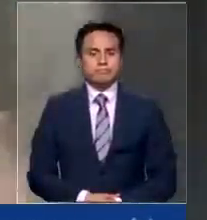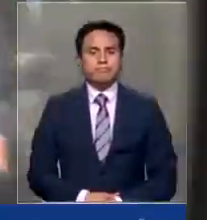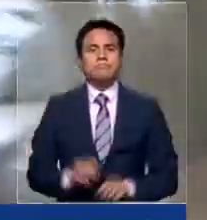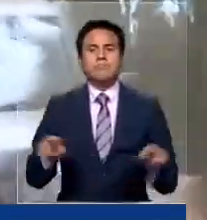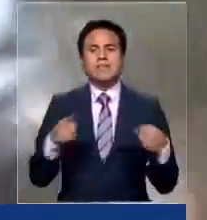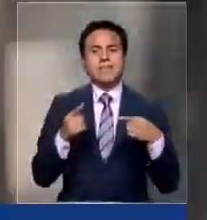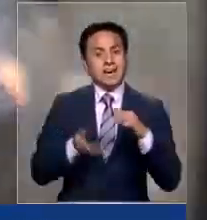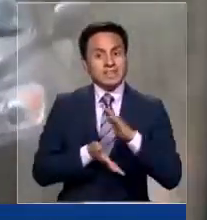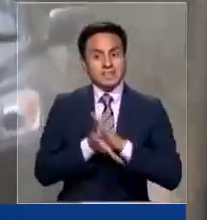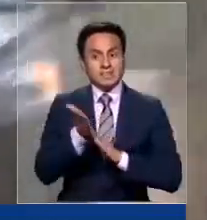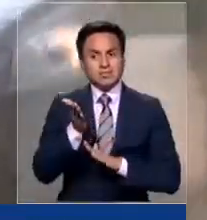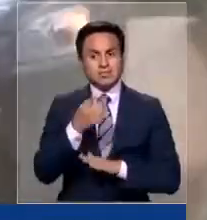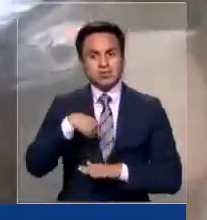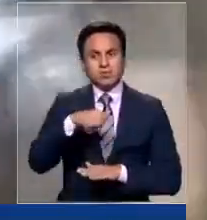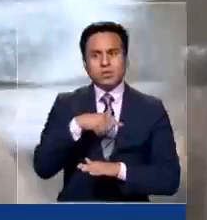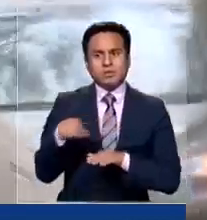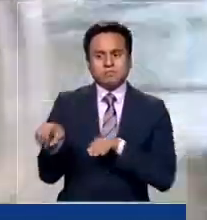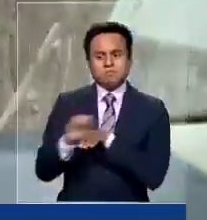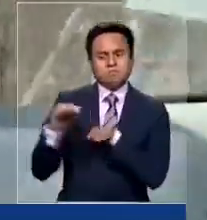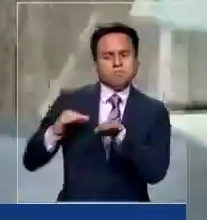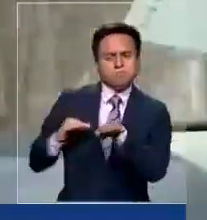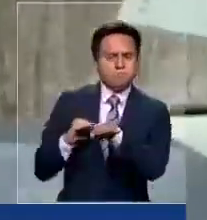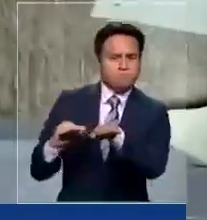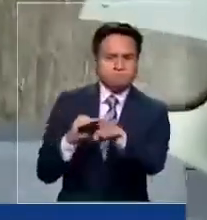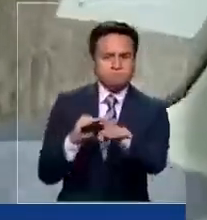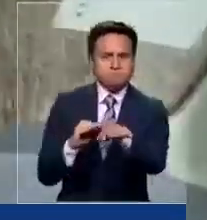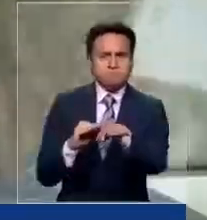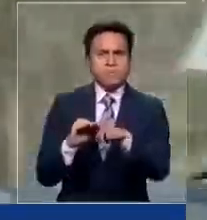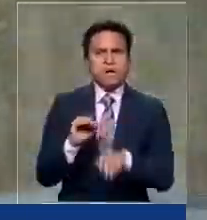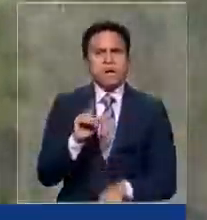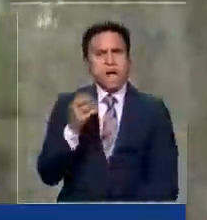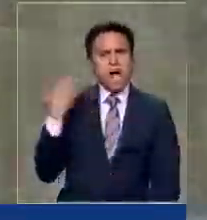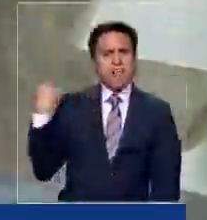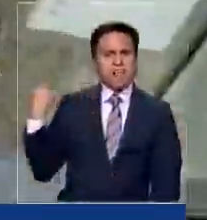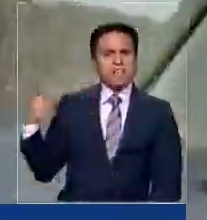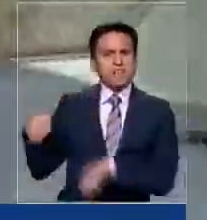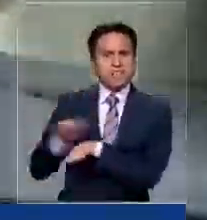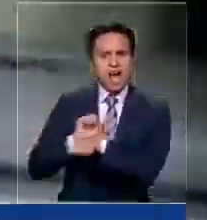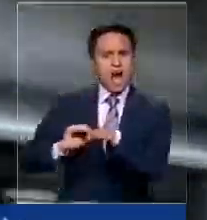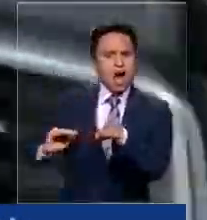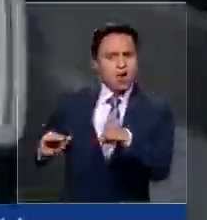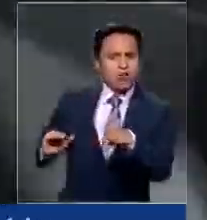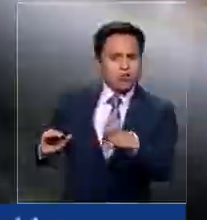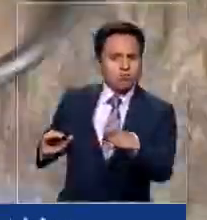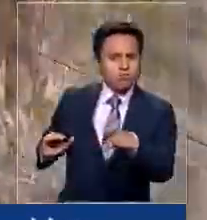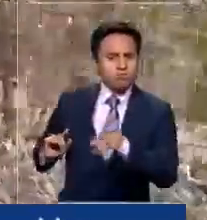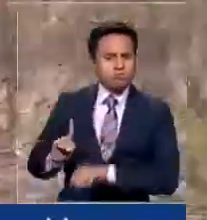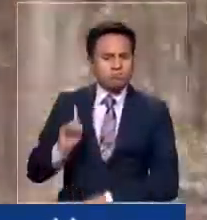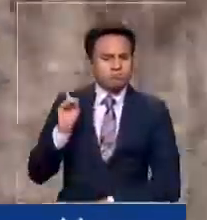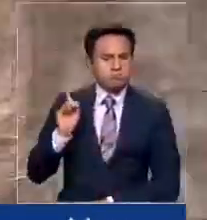al salir somos seguidos de cerca y atrás viene el auto